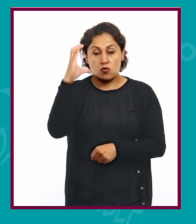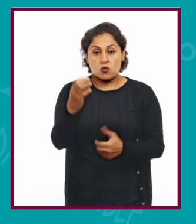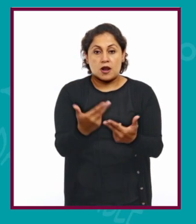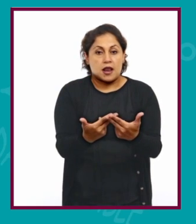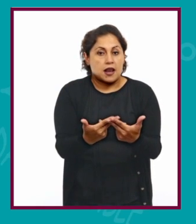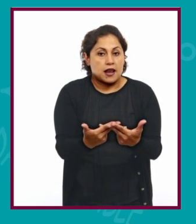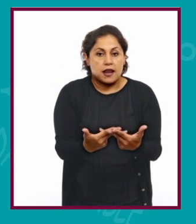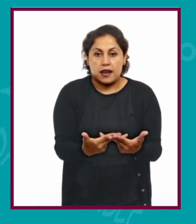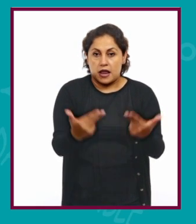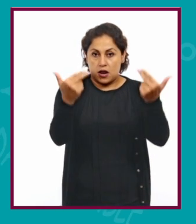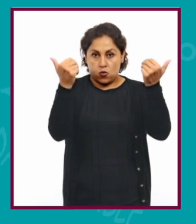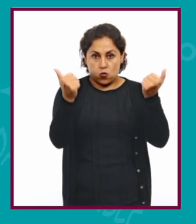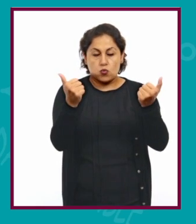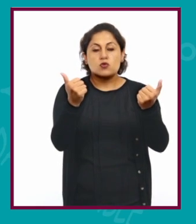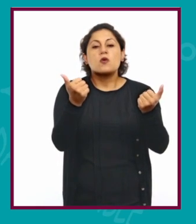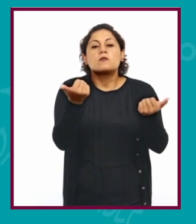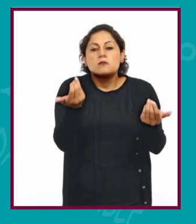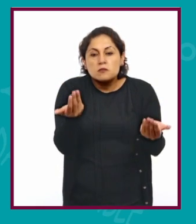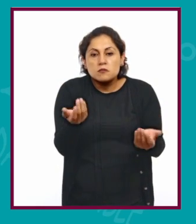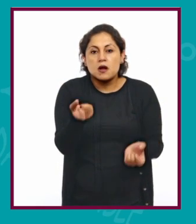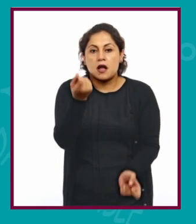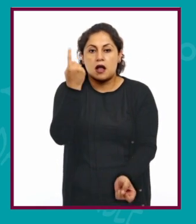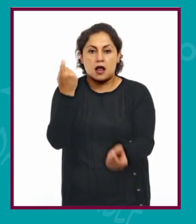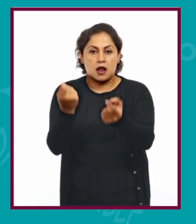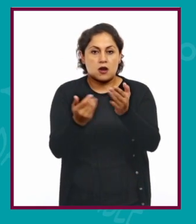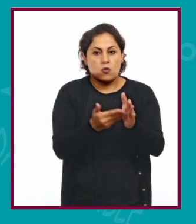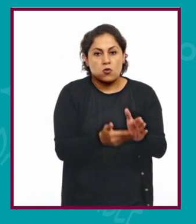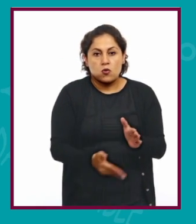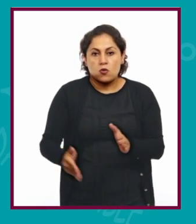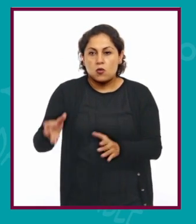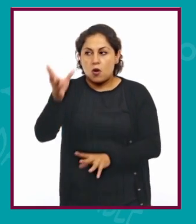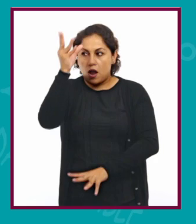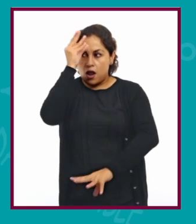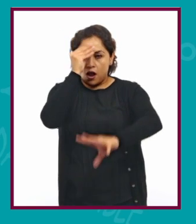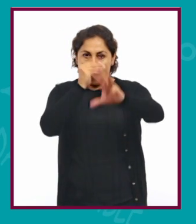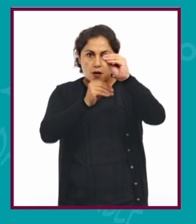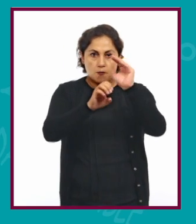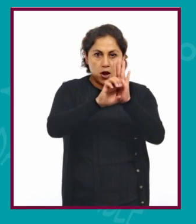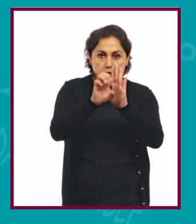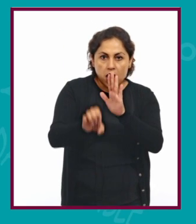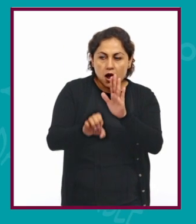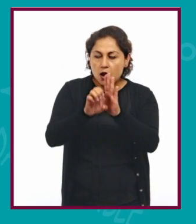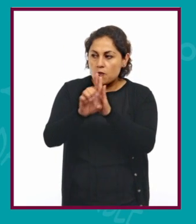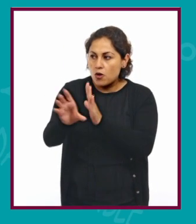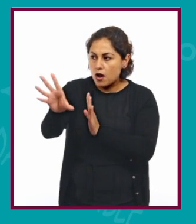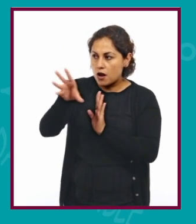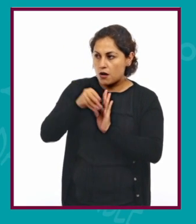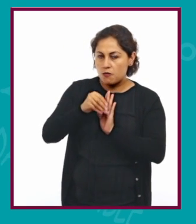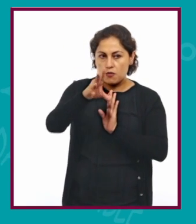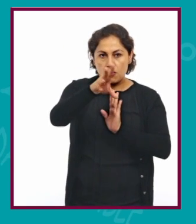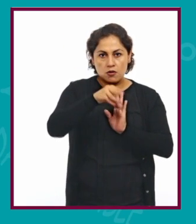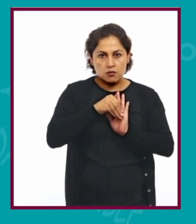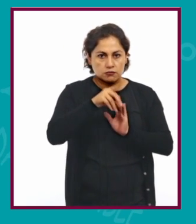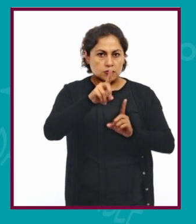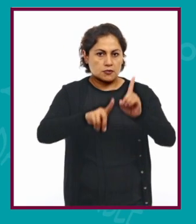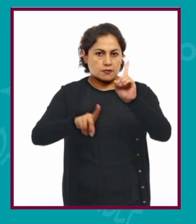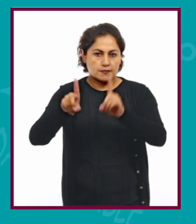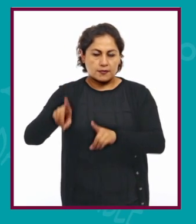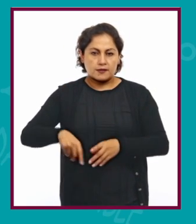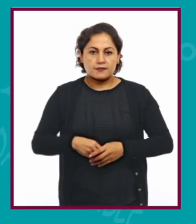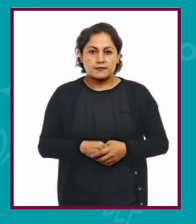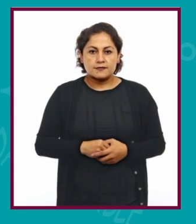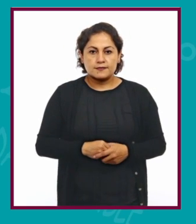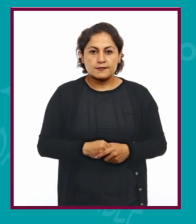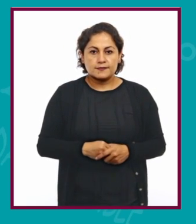cruel. Es más bien con el paso del tiempo y el ejemplo que le dan a cada uno. Me refiero a la crianza de cada